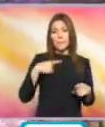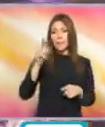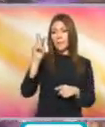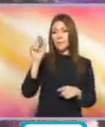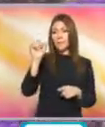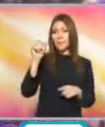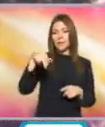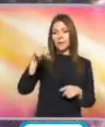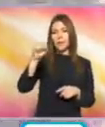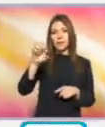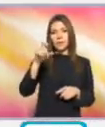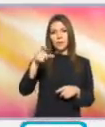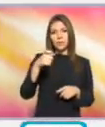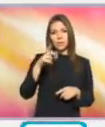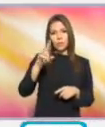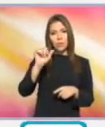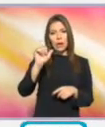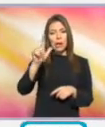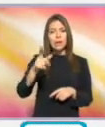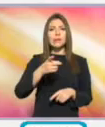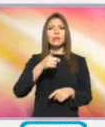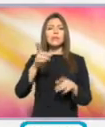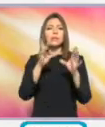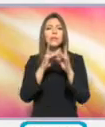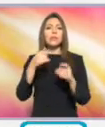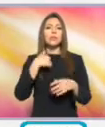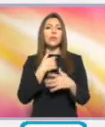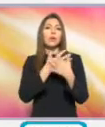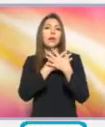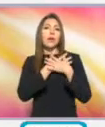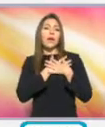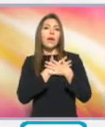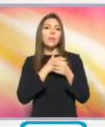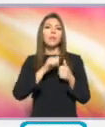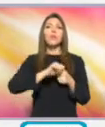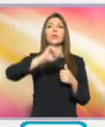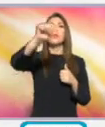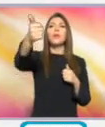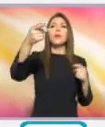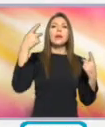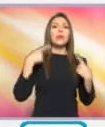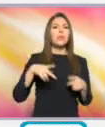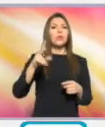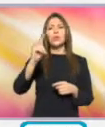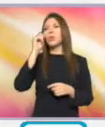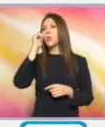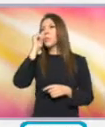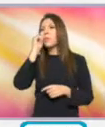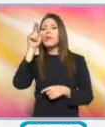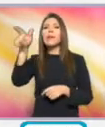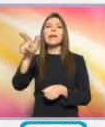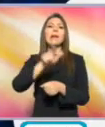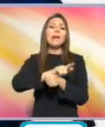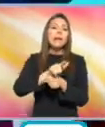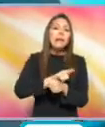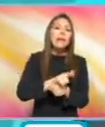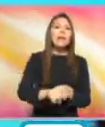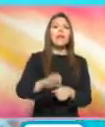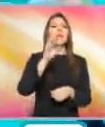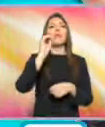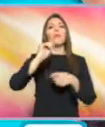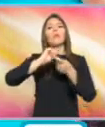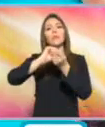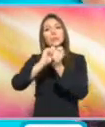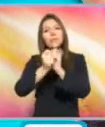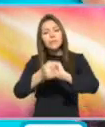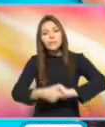otra persona. Más allá de su Más género, allá del género, la de su condición, su identidad genérica, etcétera, etcétera.